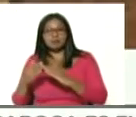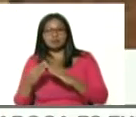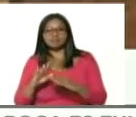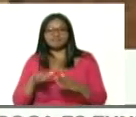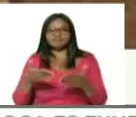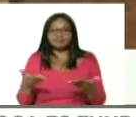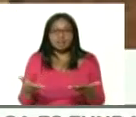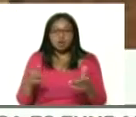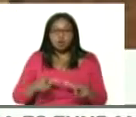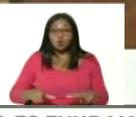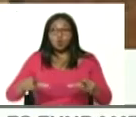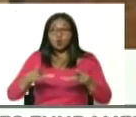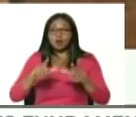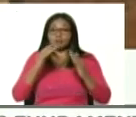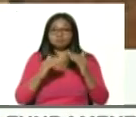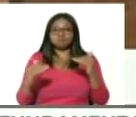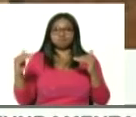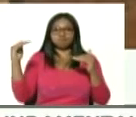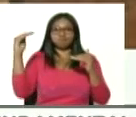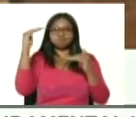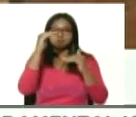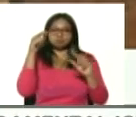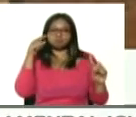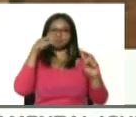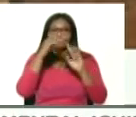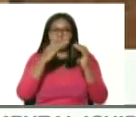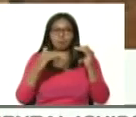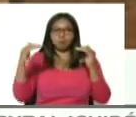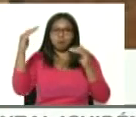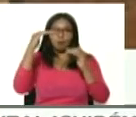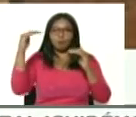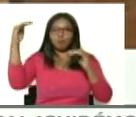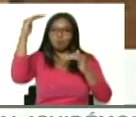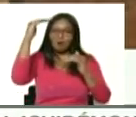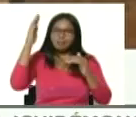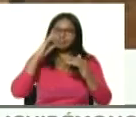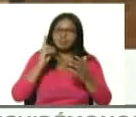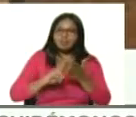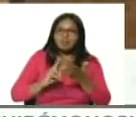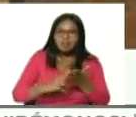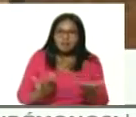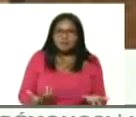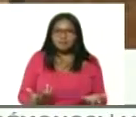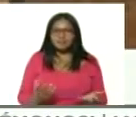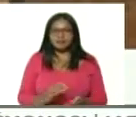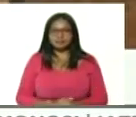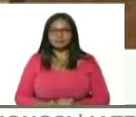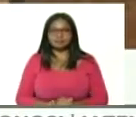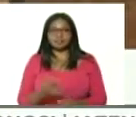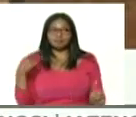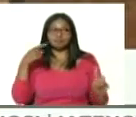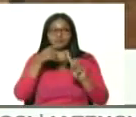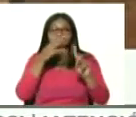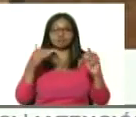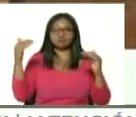ser espacios para superar retos de la realidad, retos de la comunidad,